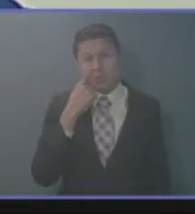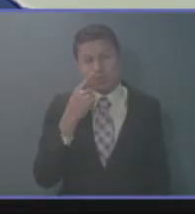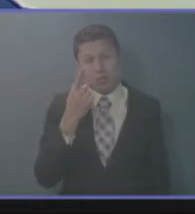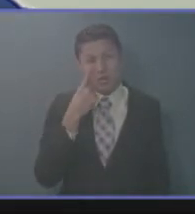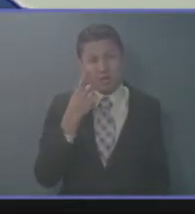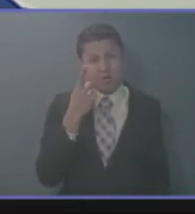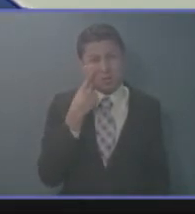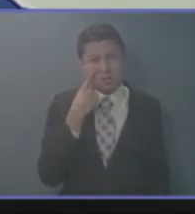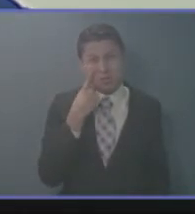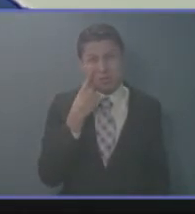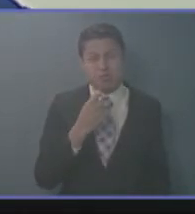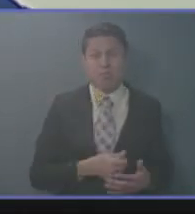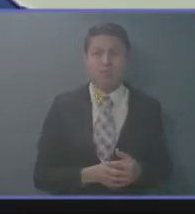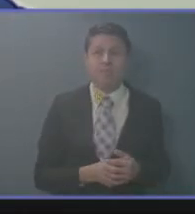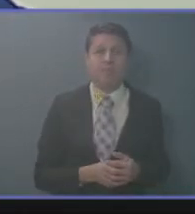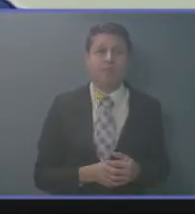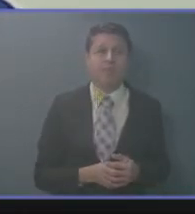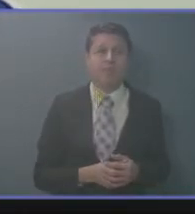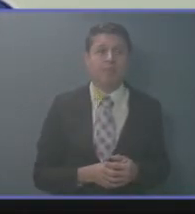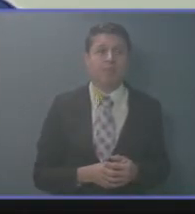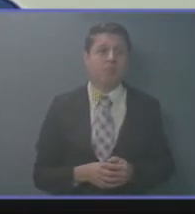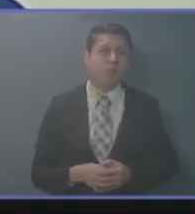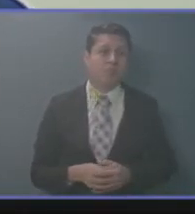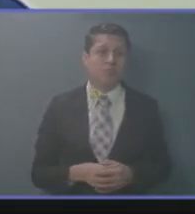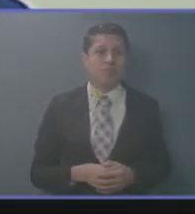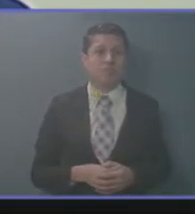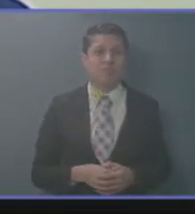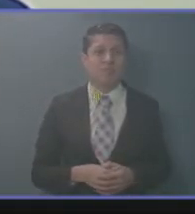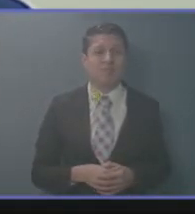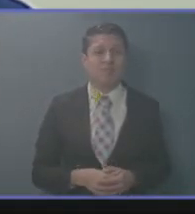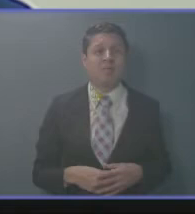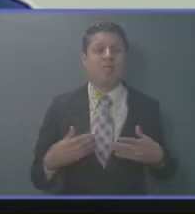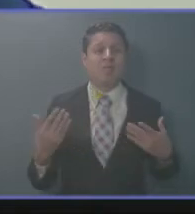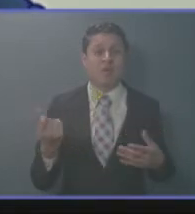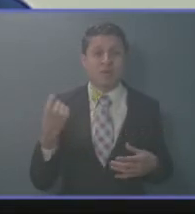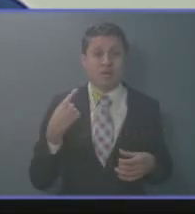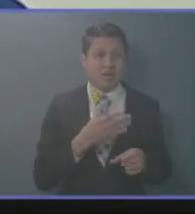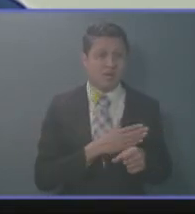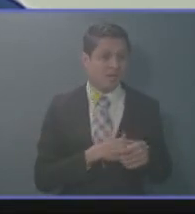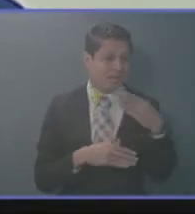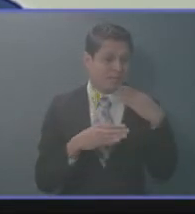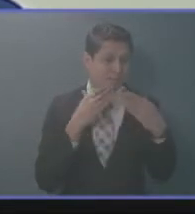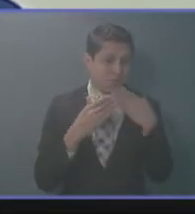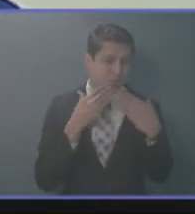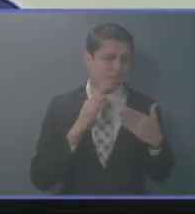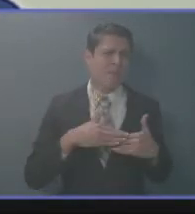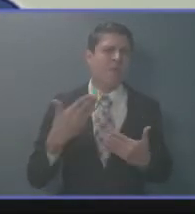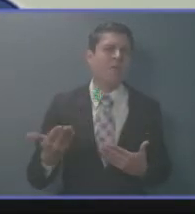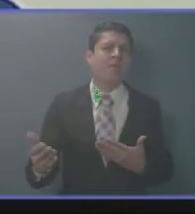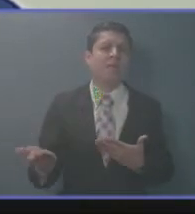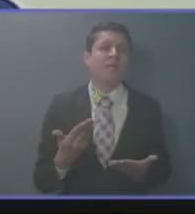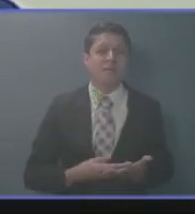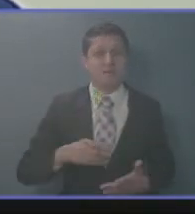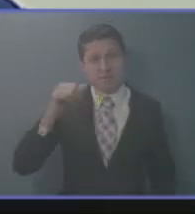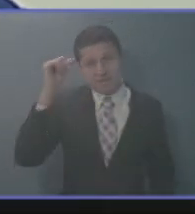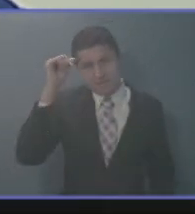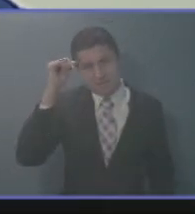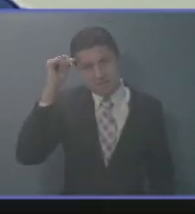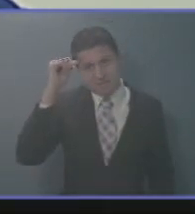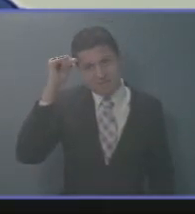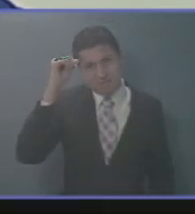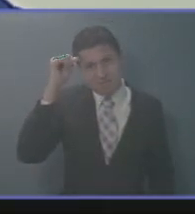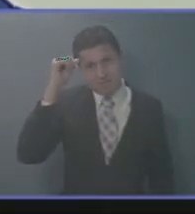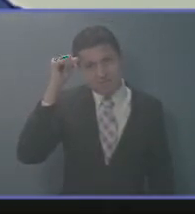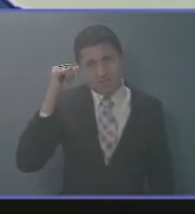primordial de las referidas disposiciones. Por lo antes expuesto, después del análisis y estudio del